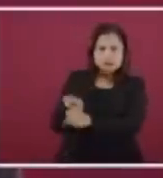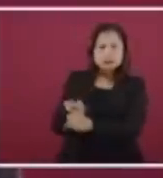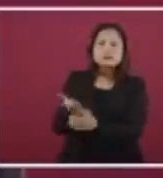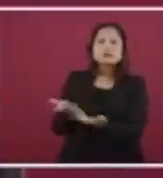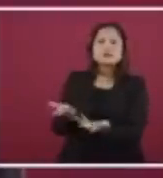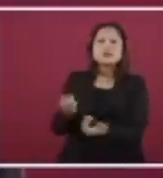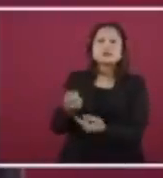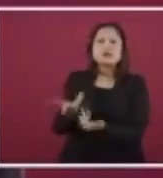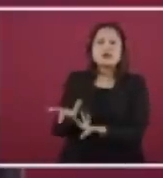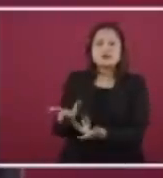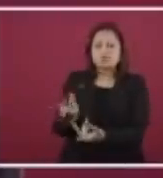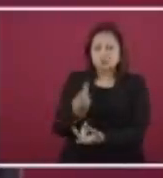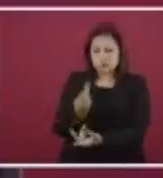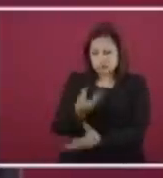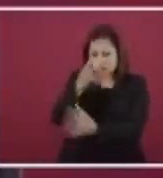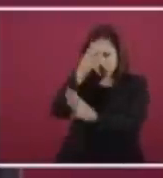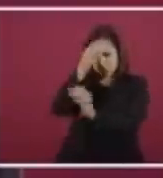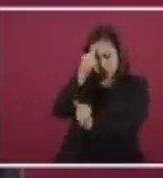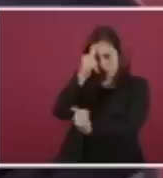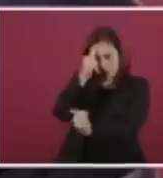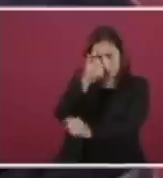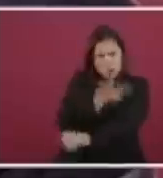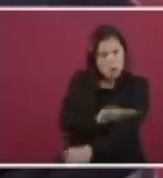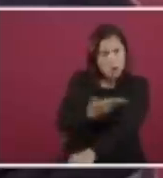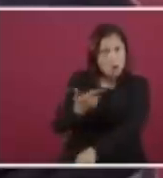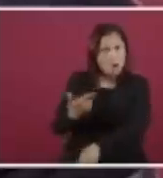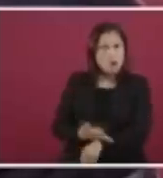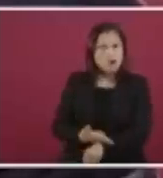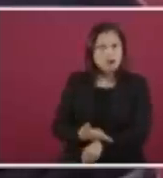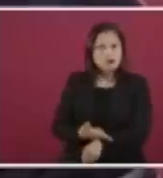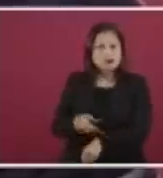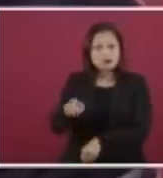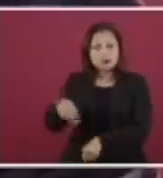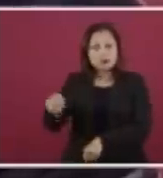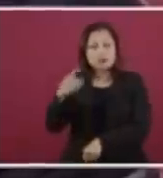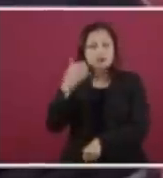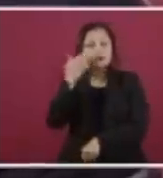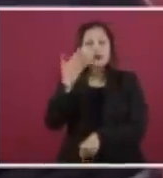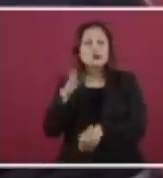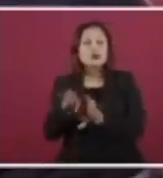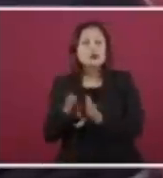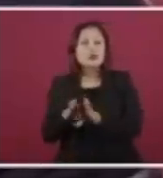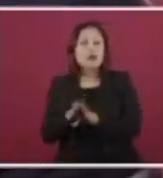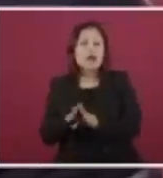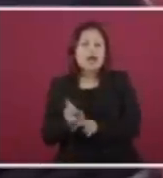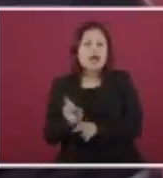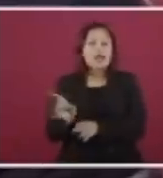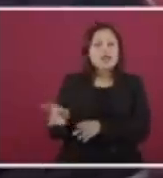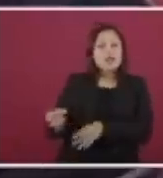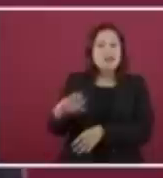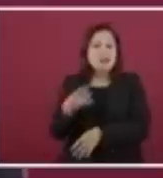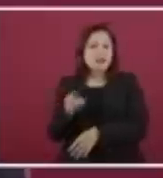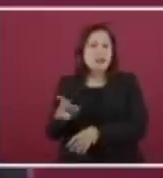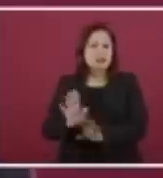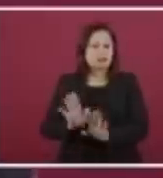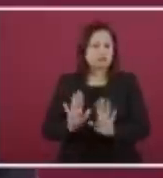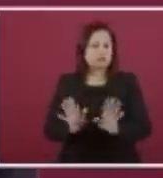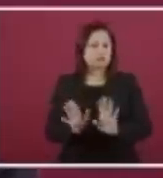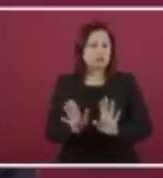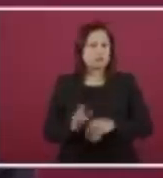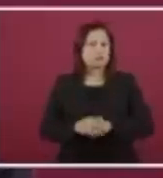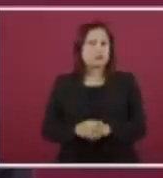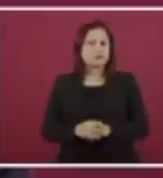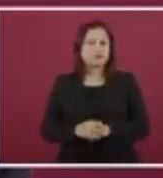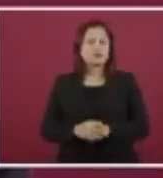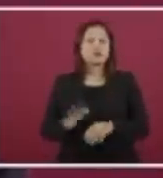con honestidad y que no estén queriendo jugar a las vencidas, porque no